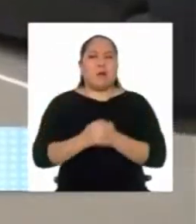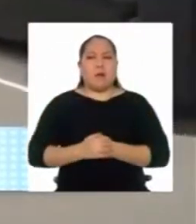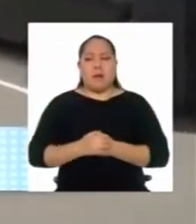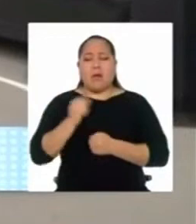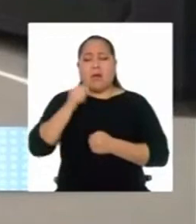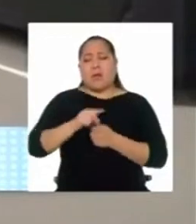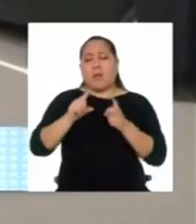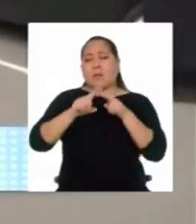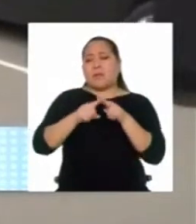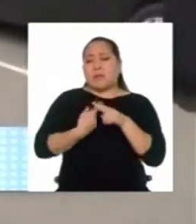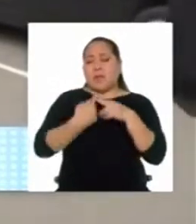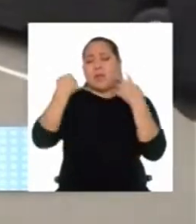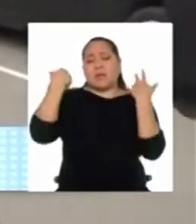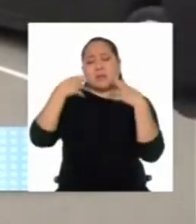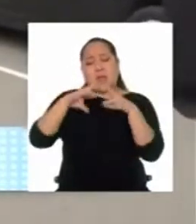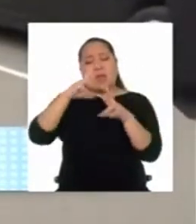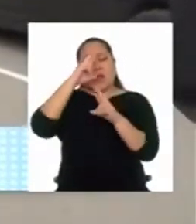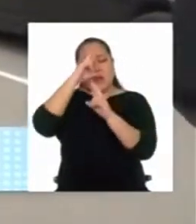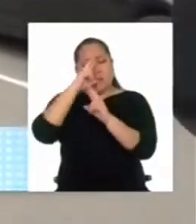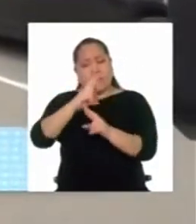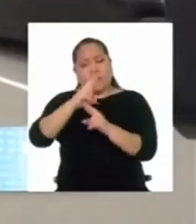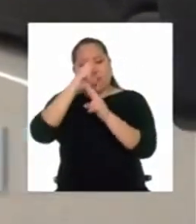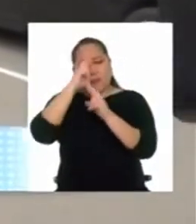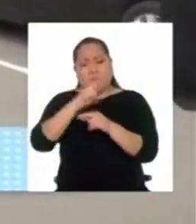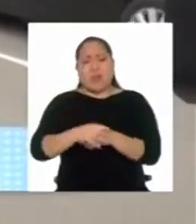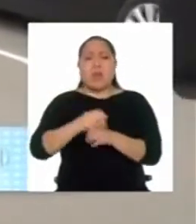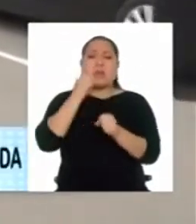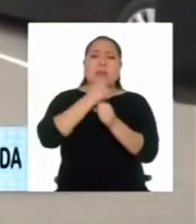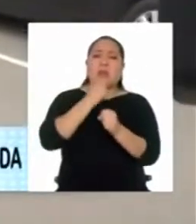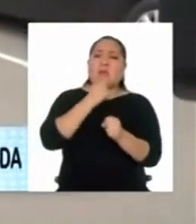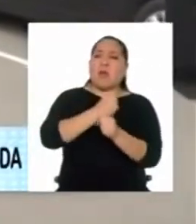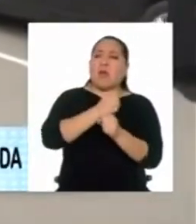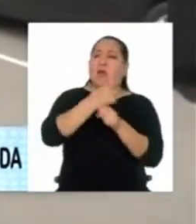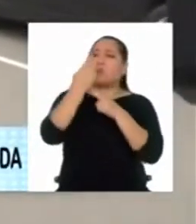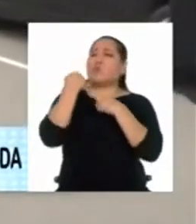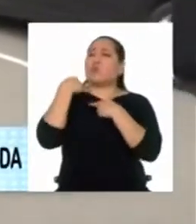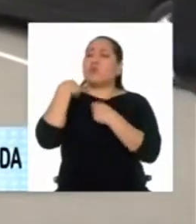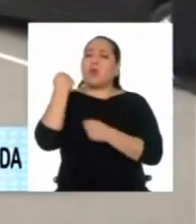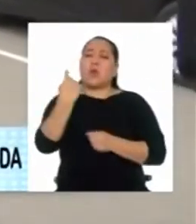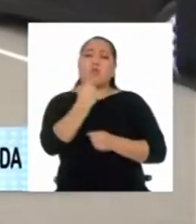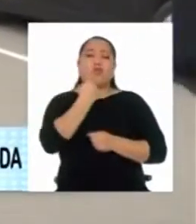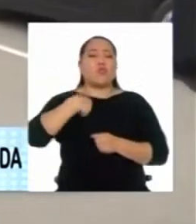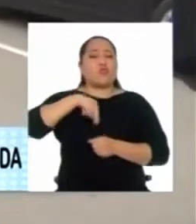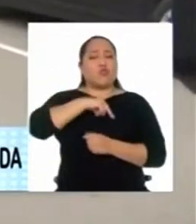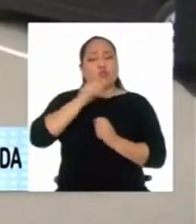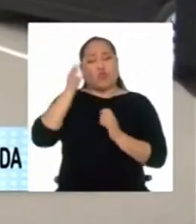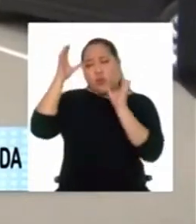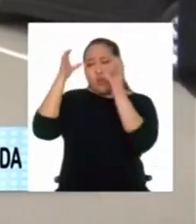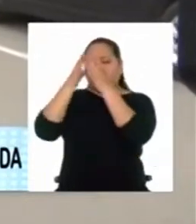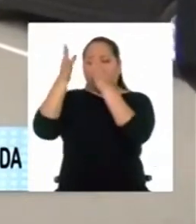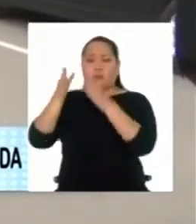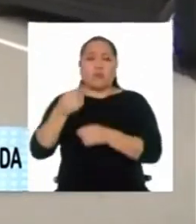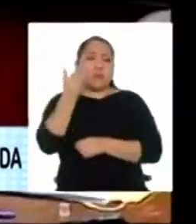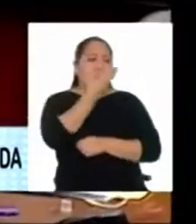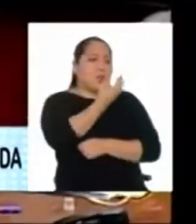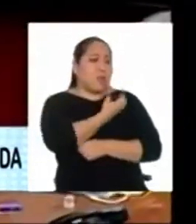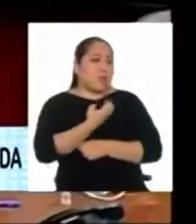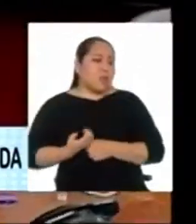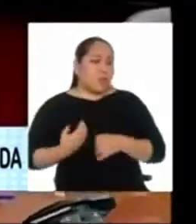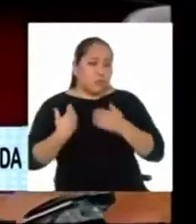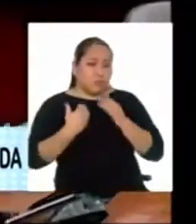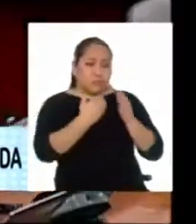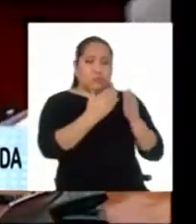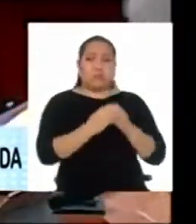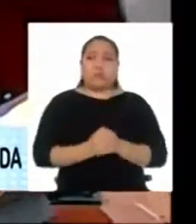a cumplir cada quien desde el lugar que corresponde, nosotros como legisladores y el Ejecutivo como tal. Añadió que el voto en